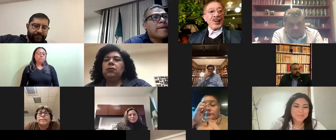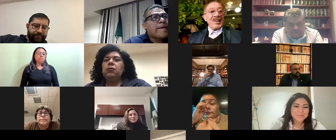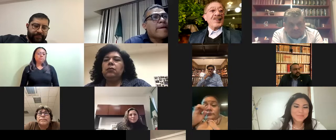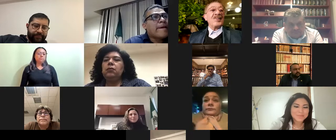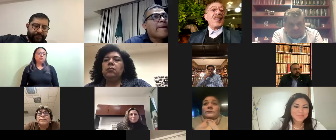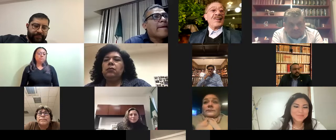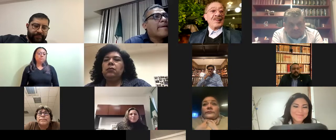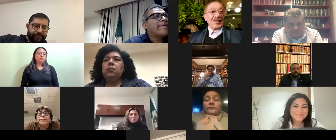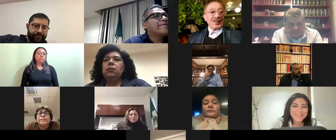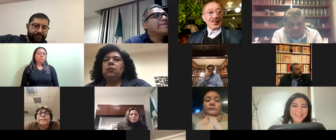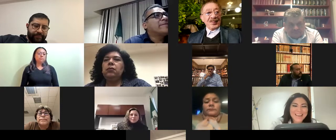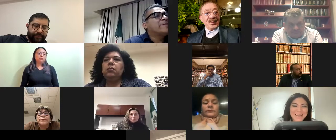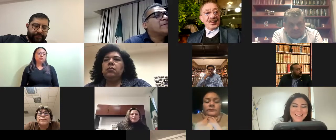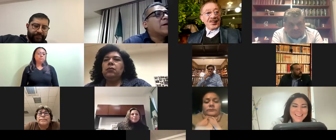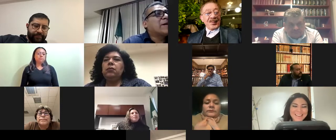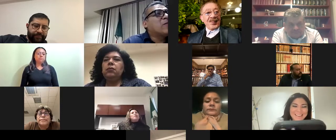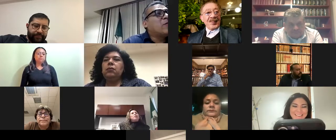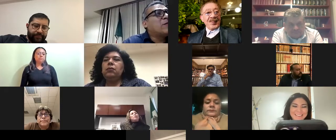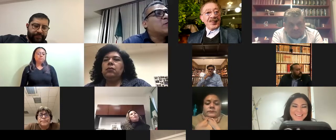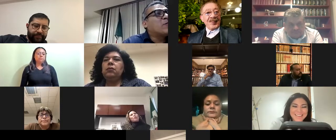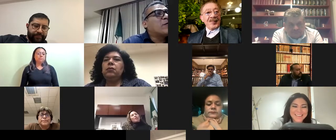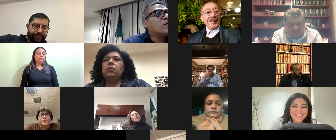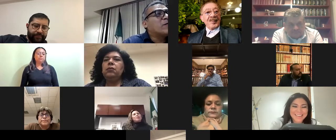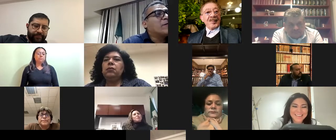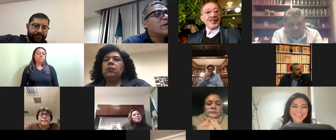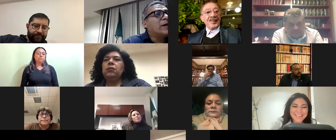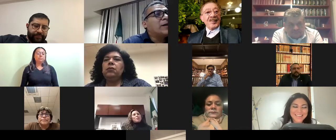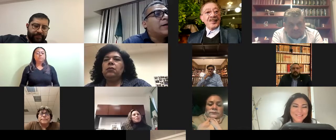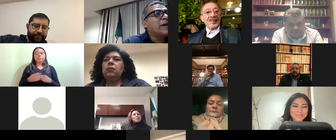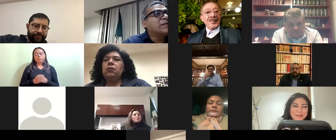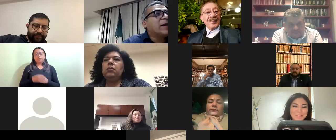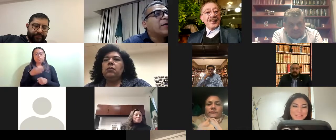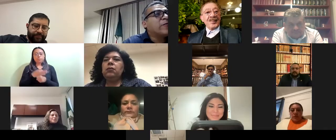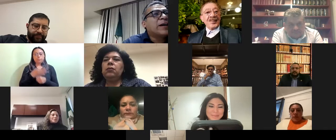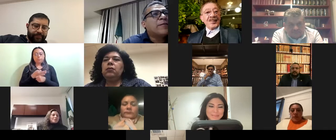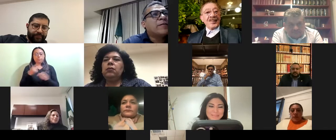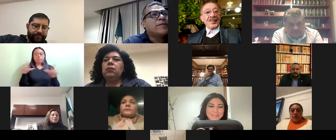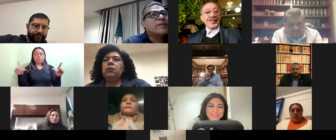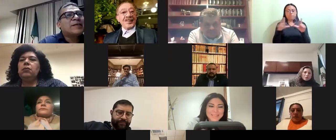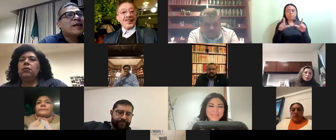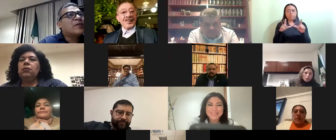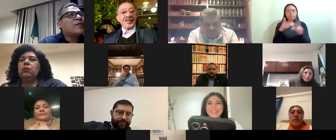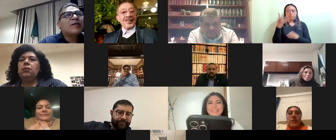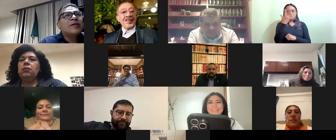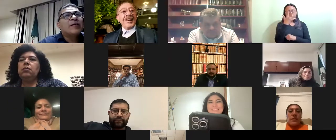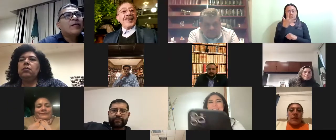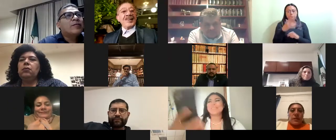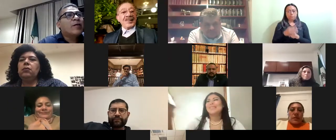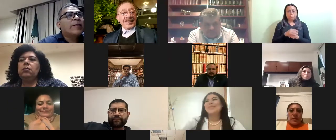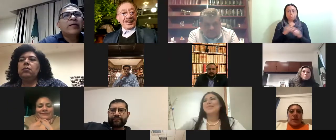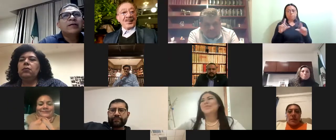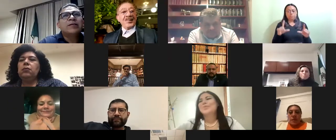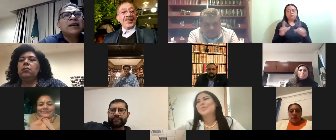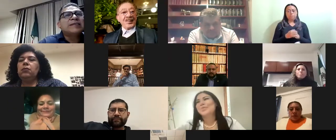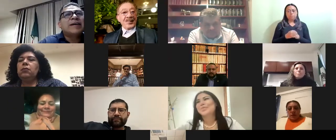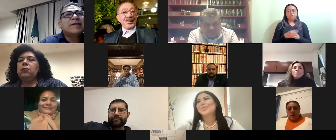Diputado Torres. Se quedó su pantalla, se quedó fija. Debe tener algún problema